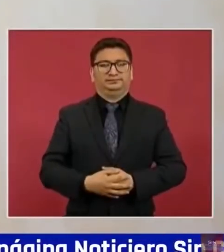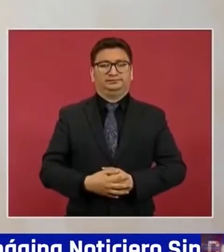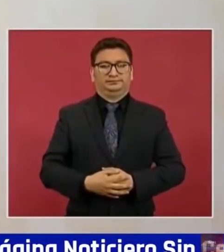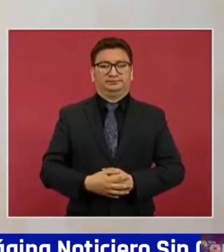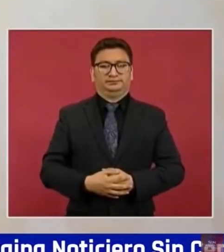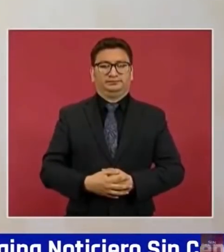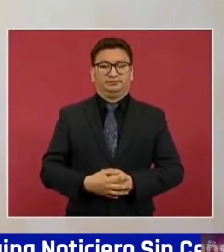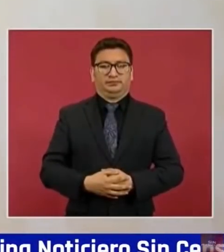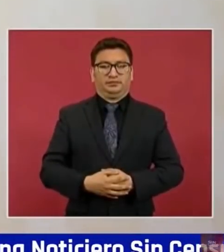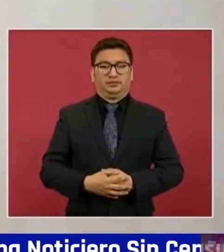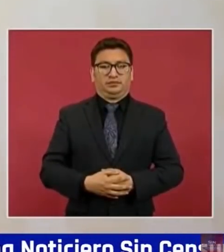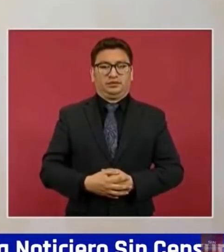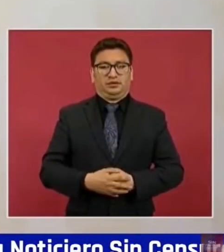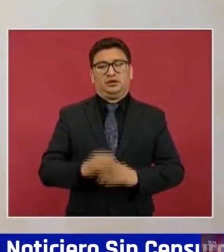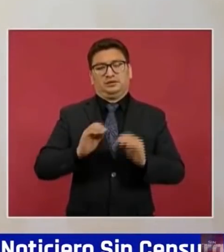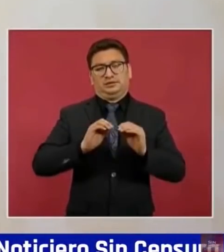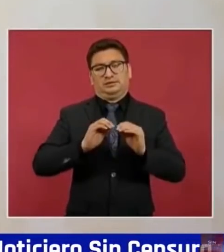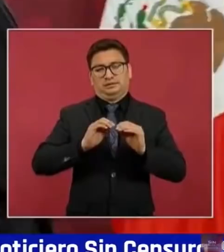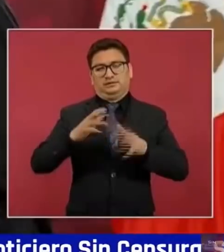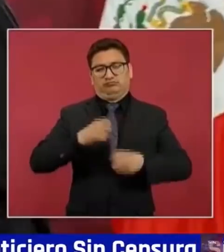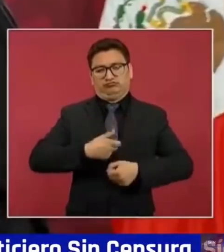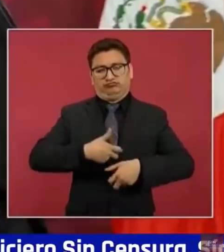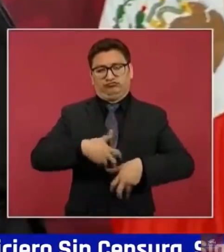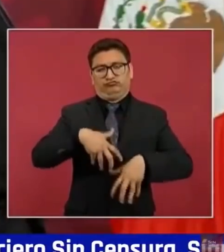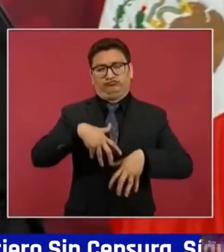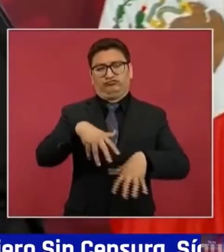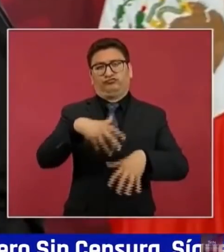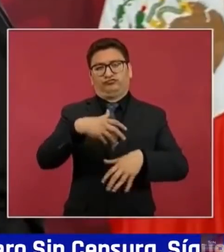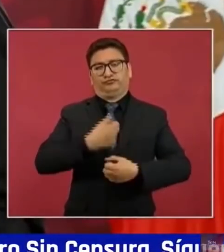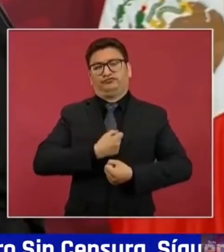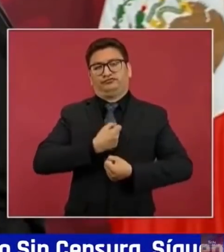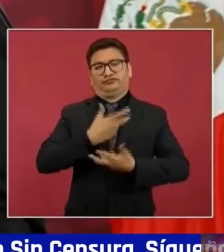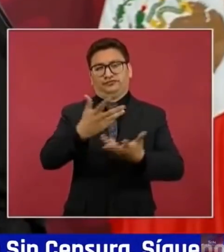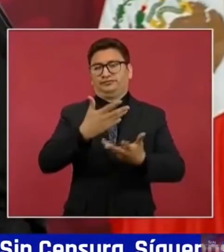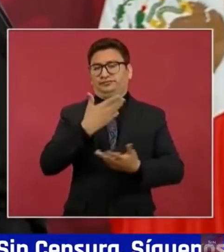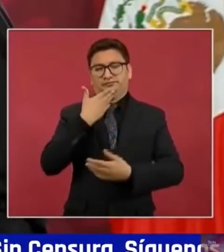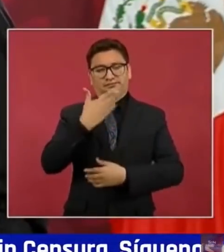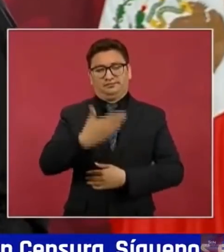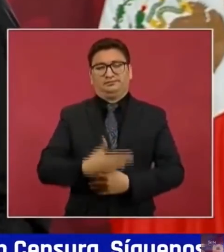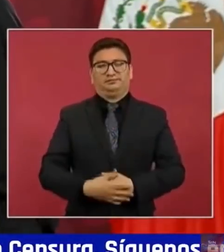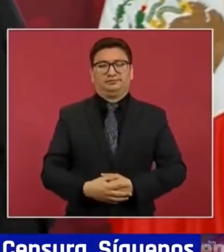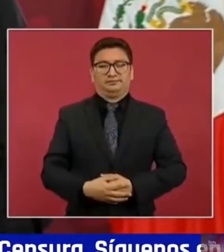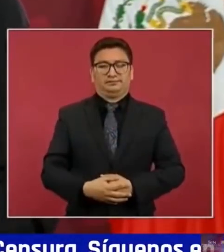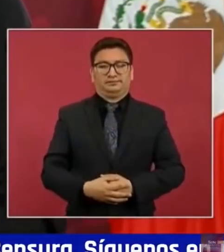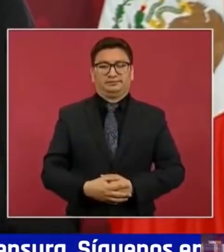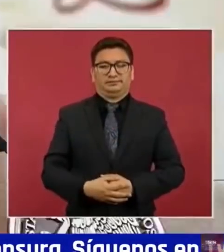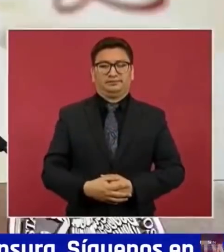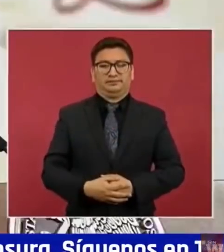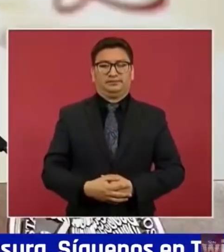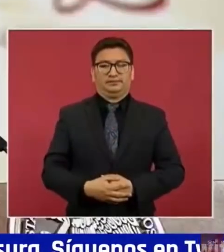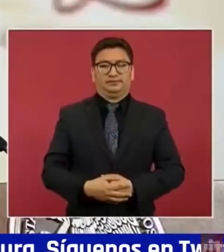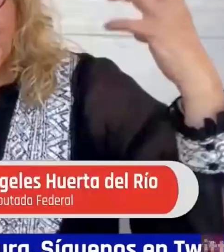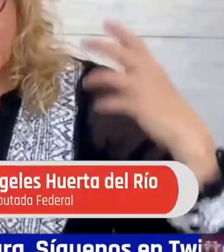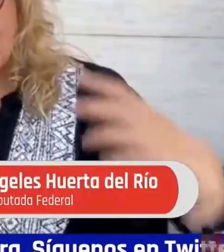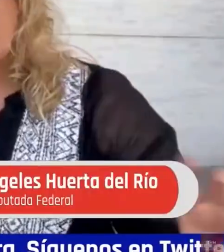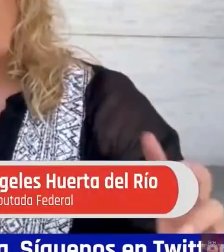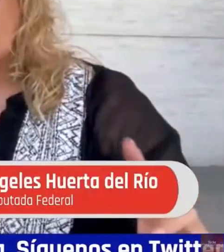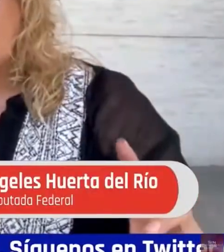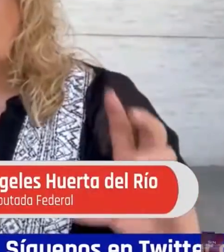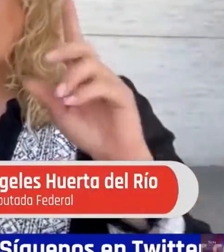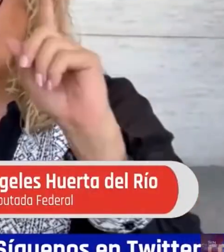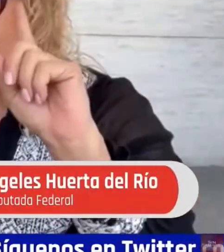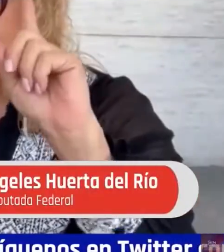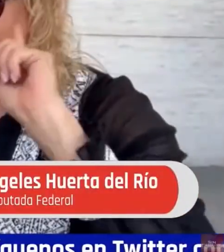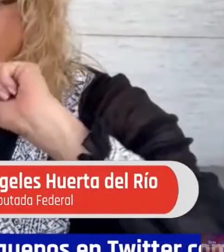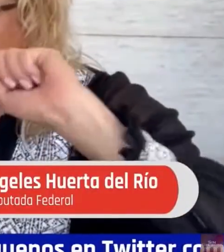eso que dijo, para ayudarnos a comprender que la responsabilidad también es de los ciudadanos, claro, también es de las familias, también es de